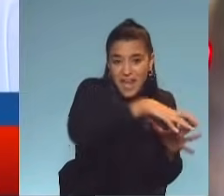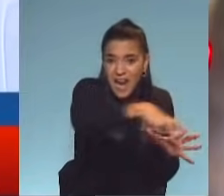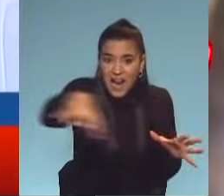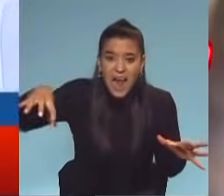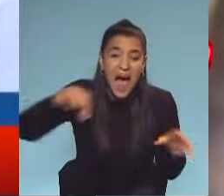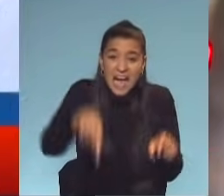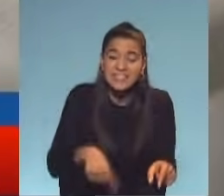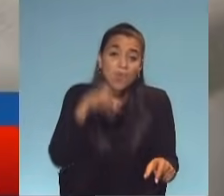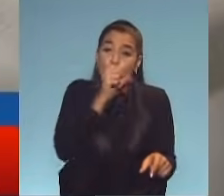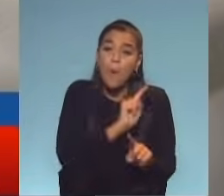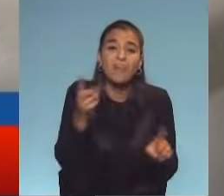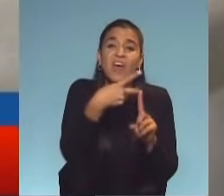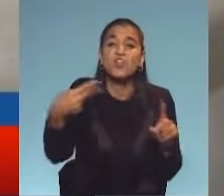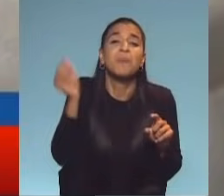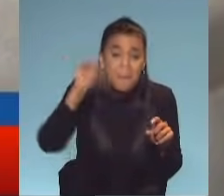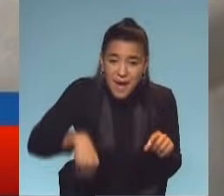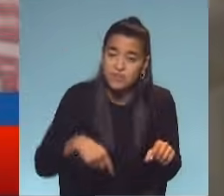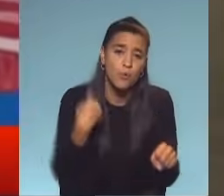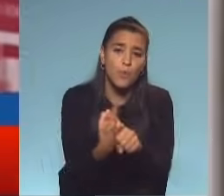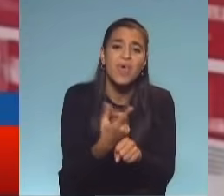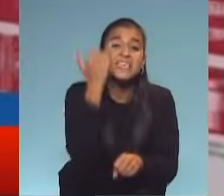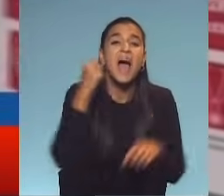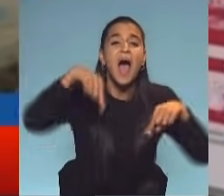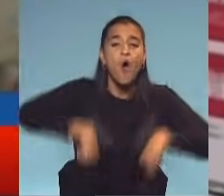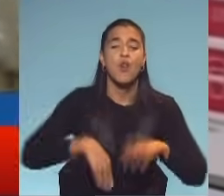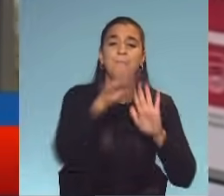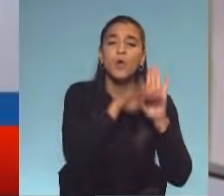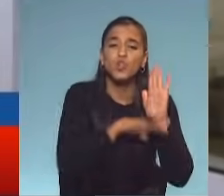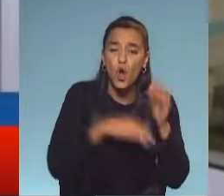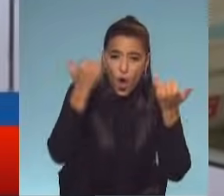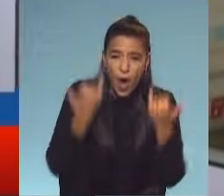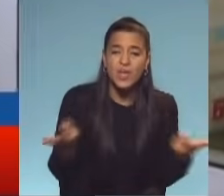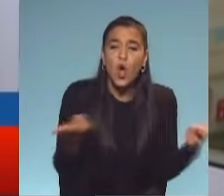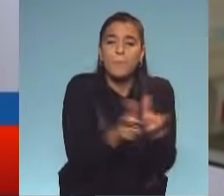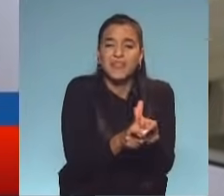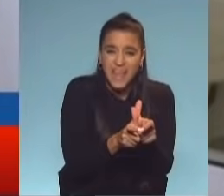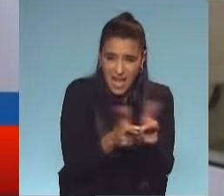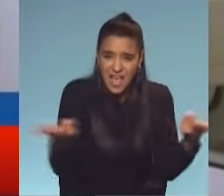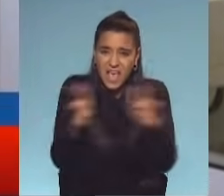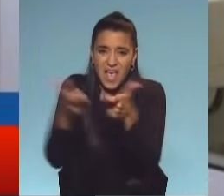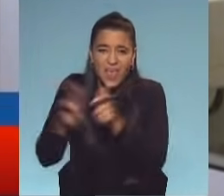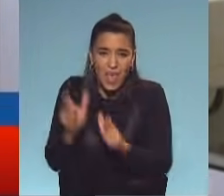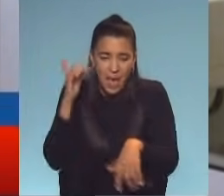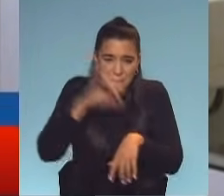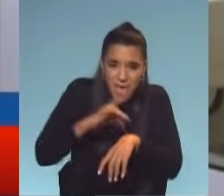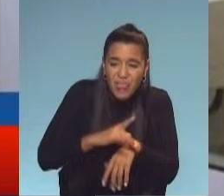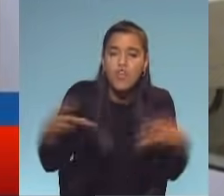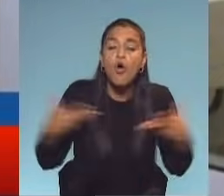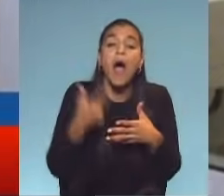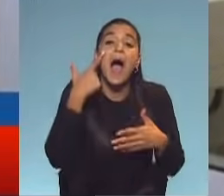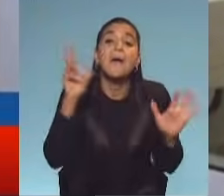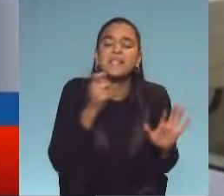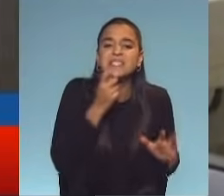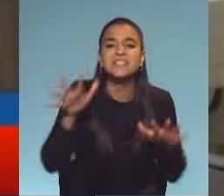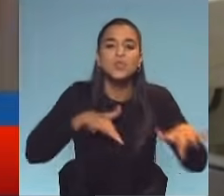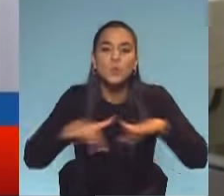no resiste 2 semanas más. Se han activado ya protocolos de los comités de ética, por si se plantea la situación